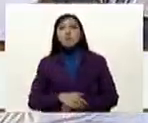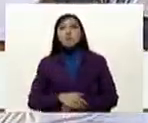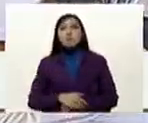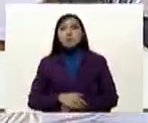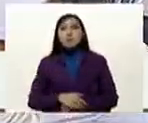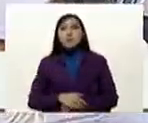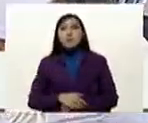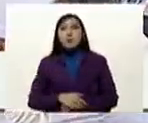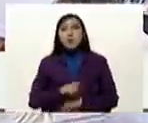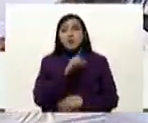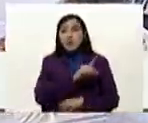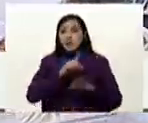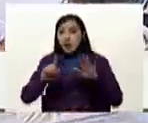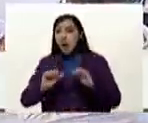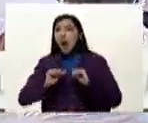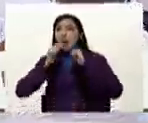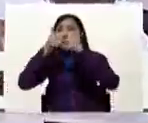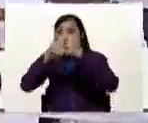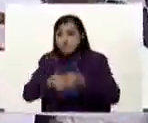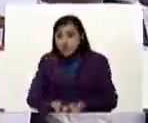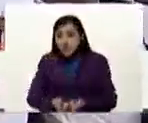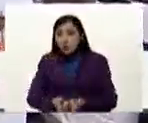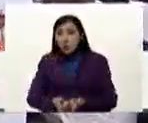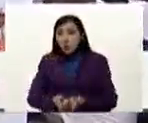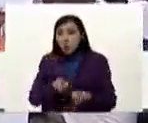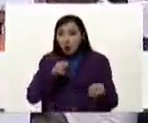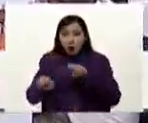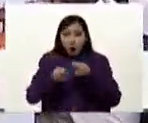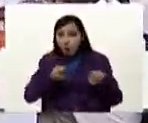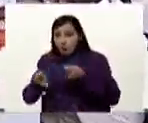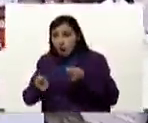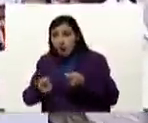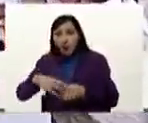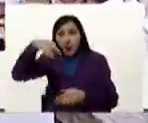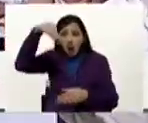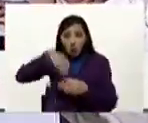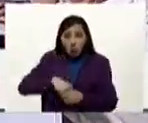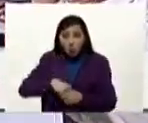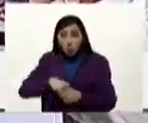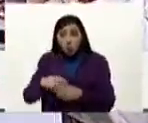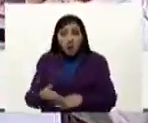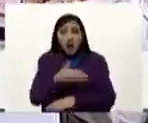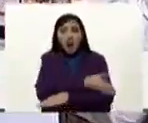16 de marzo fue cuando arrancamos la cuarentena tempranera,